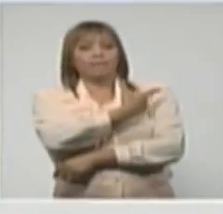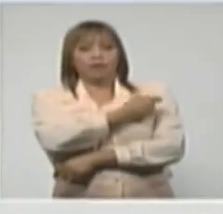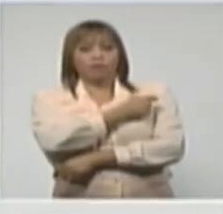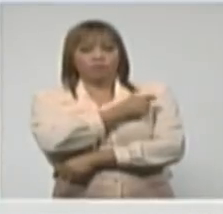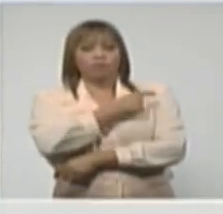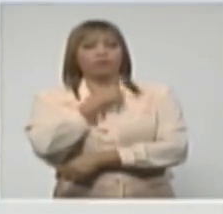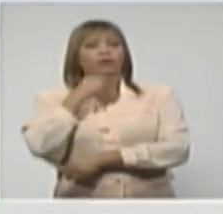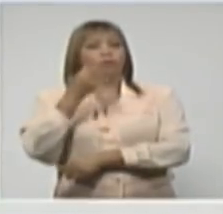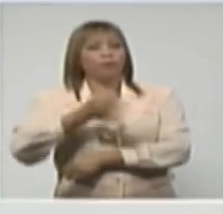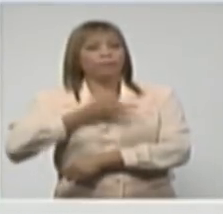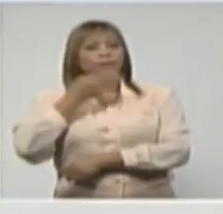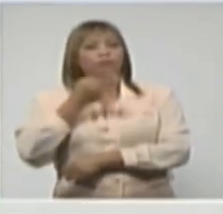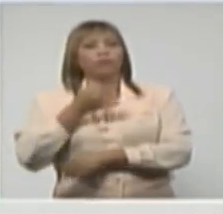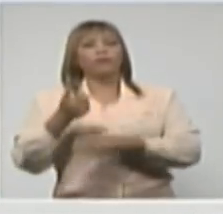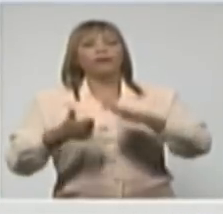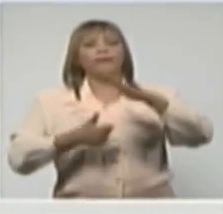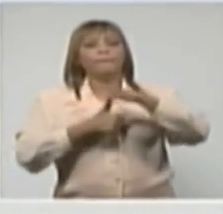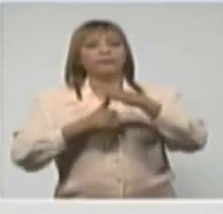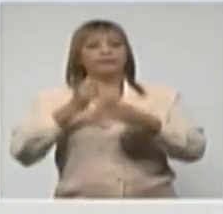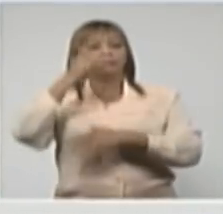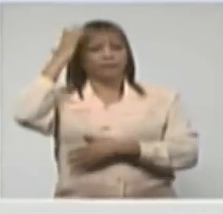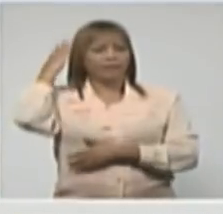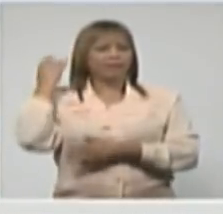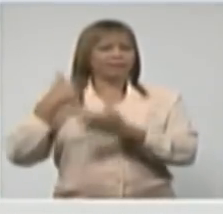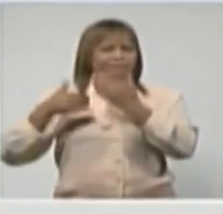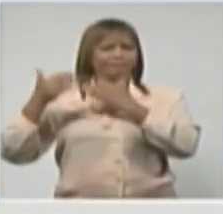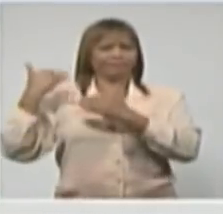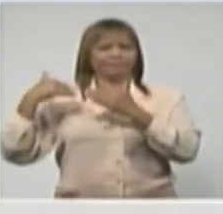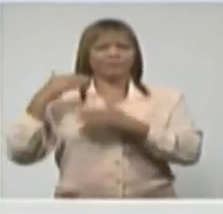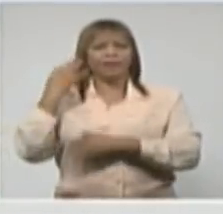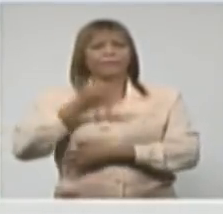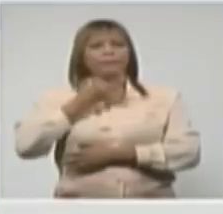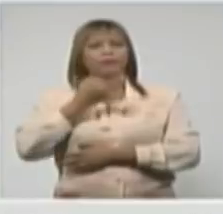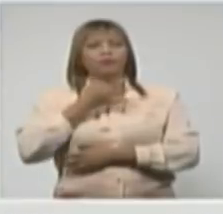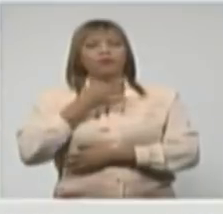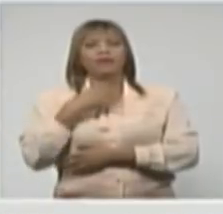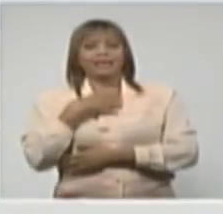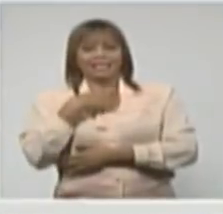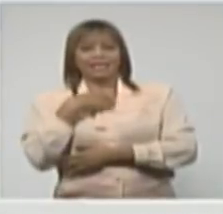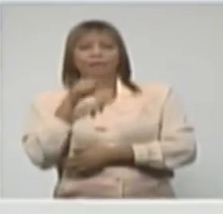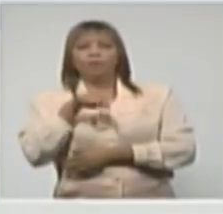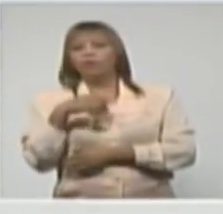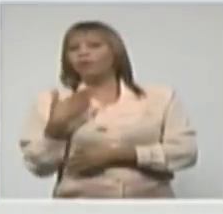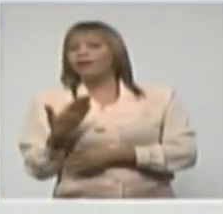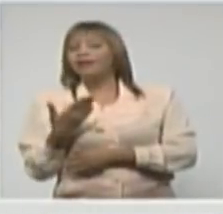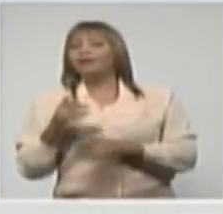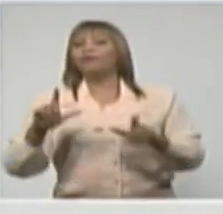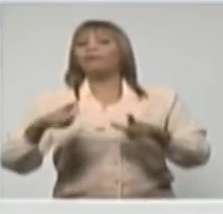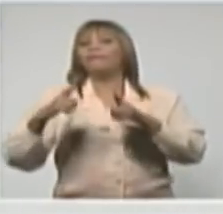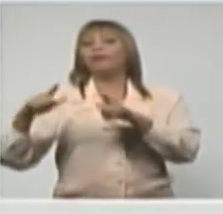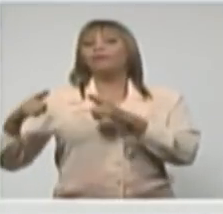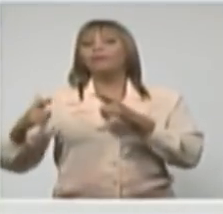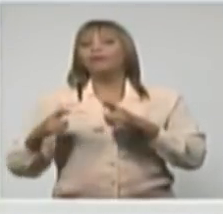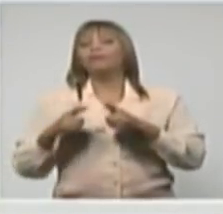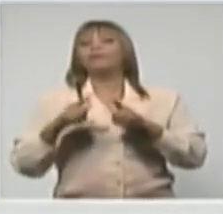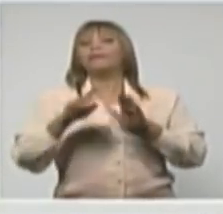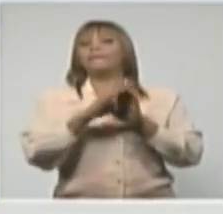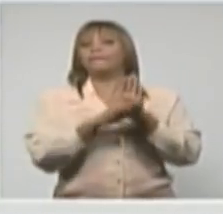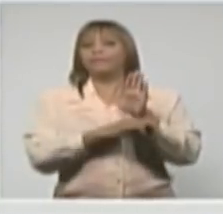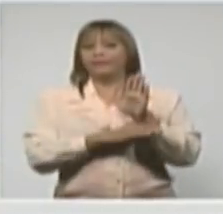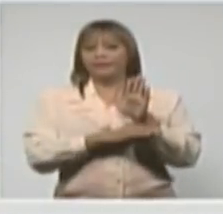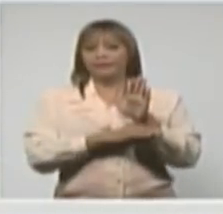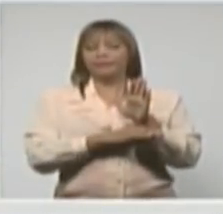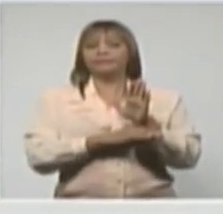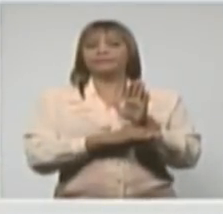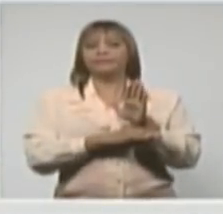nuestro presidente en una ocasión anterior, que tenemos hoy es el cumplimiento de las medidas que toda